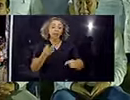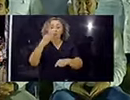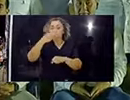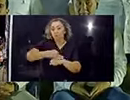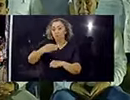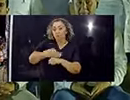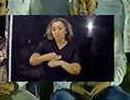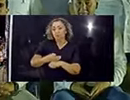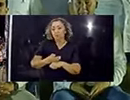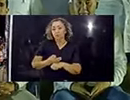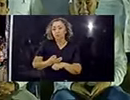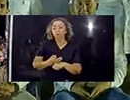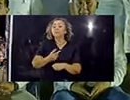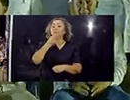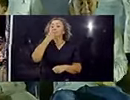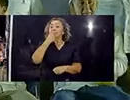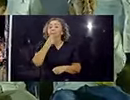medicamento